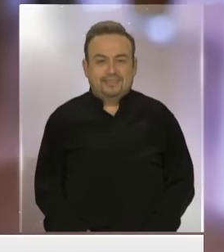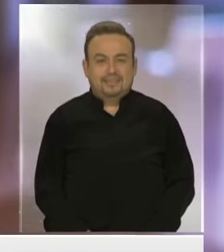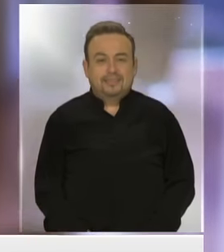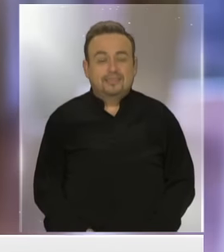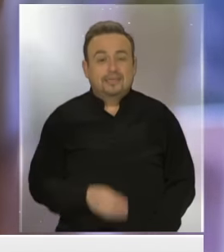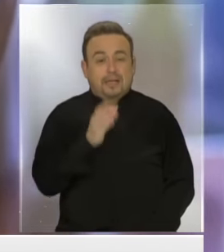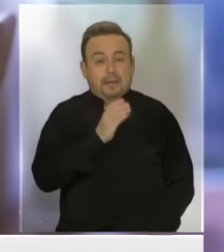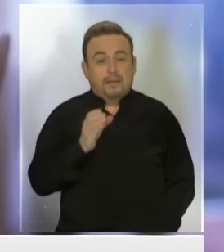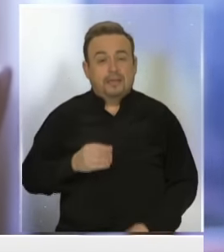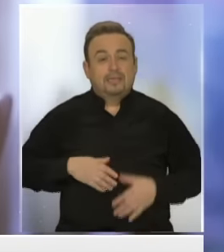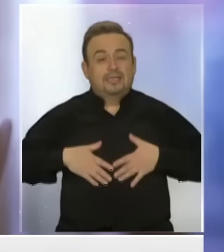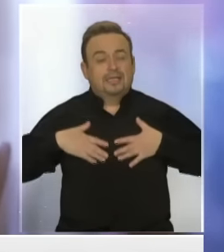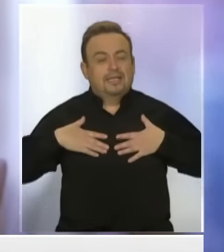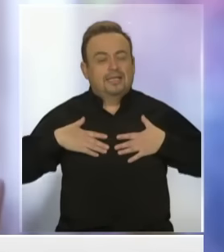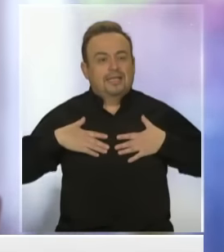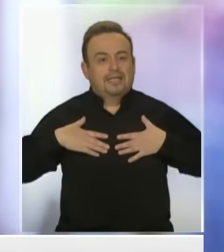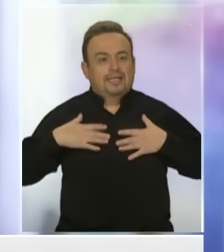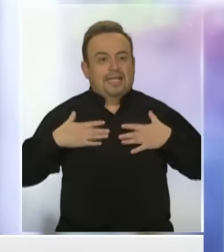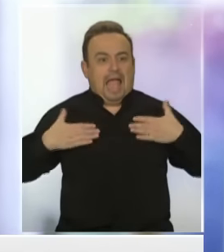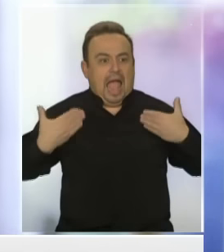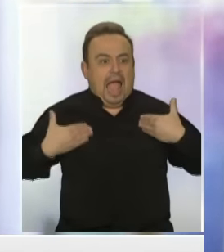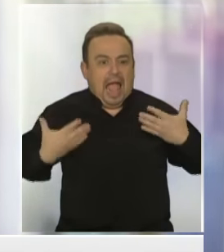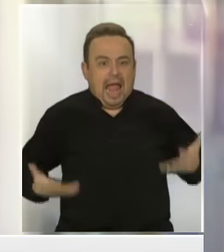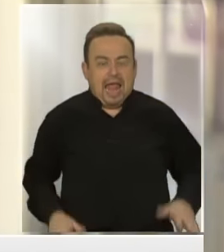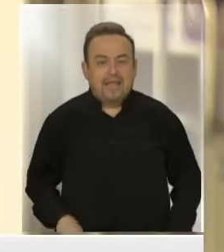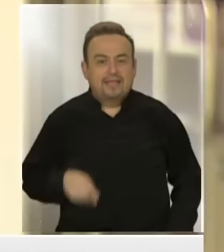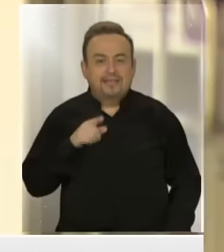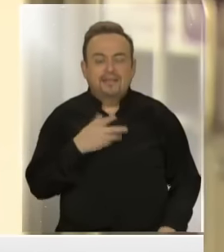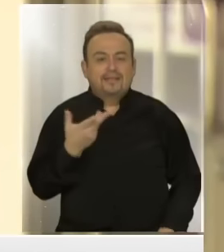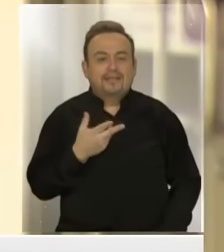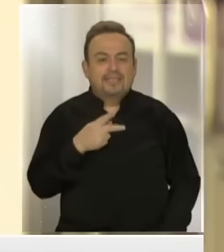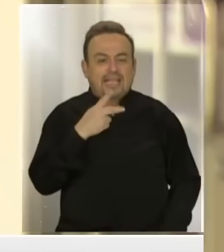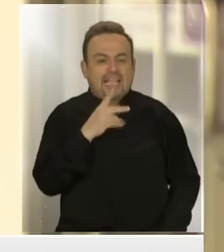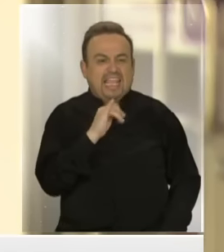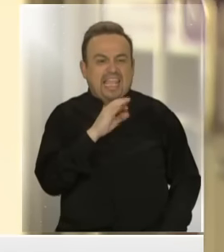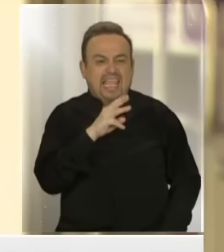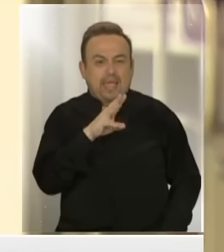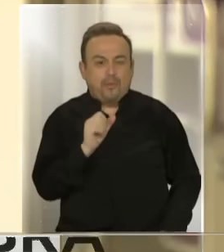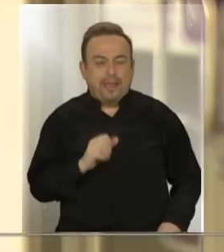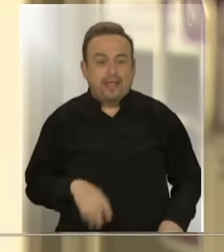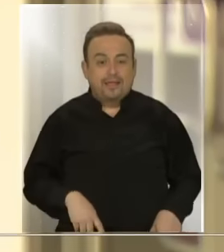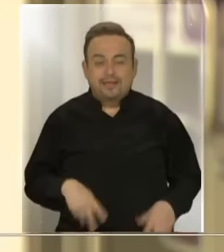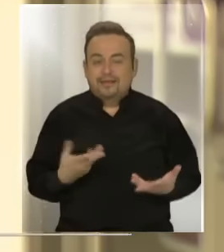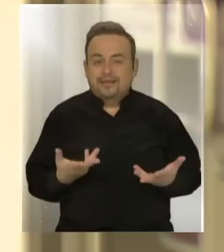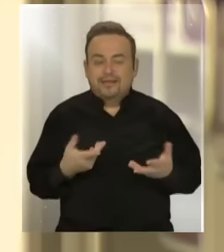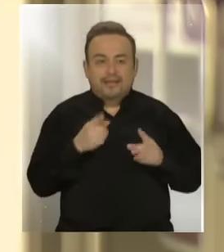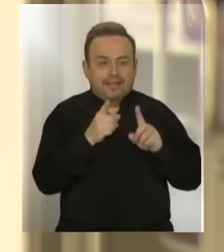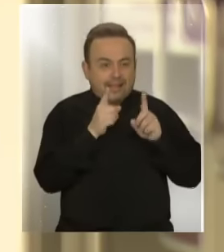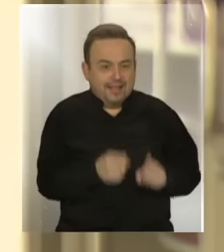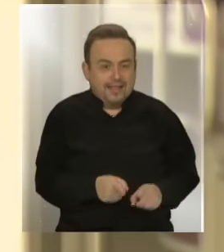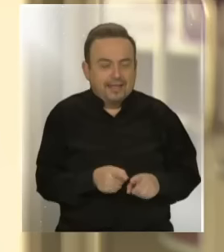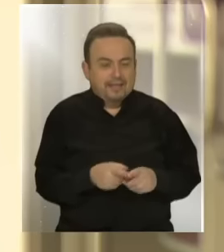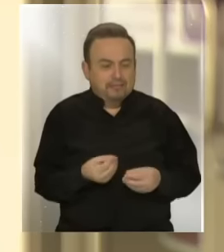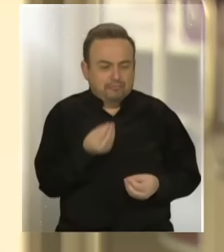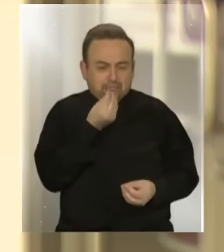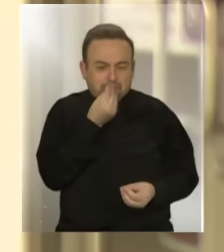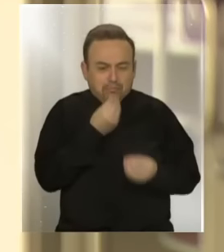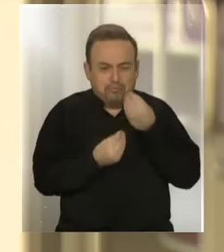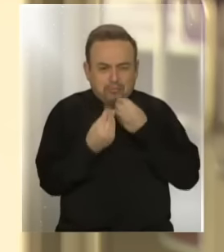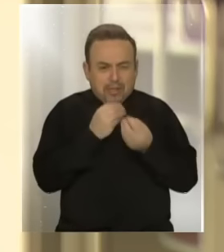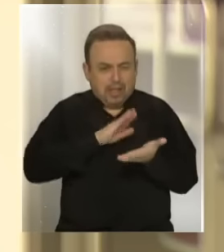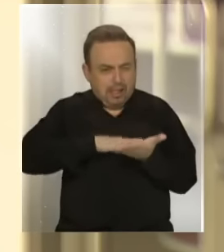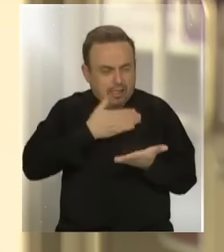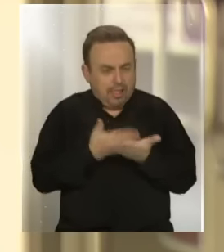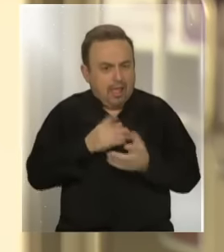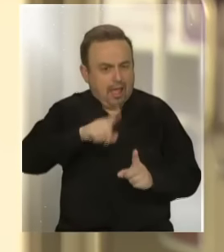Las personas se sienten con más ánimo, llaman ellos, con más vitalidad. Y efectivamente, si tienen una dieta sana, en